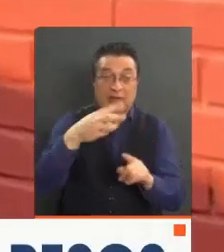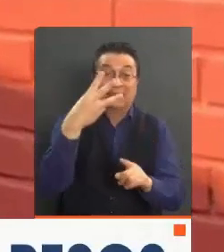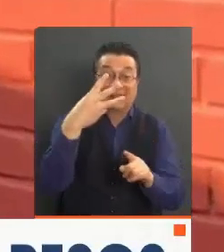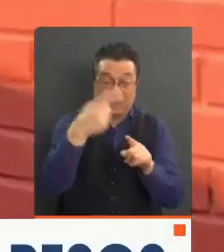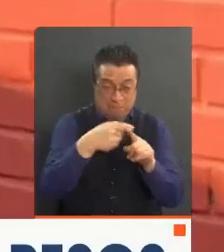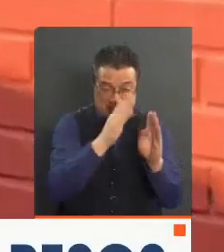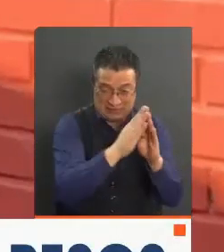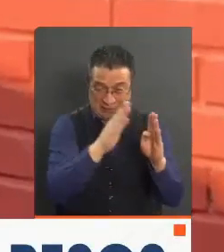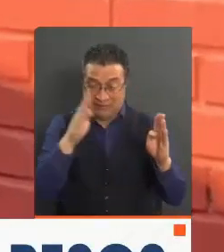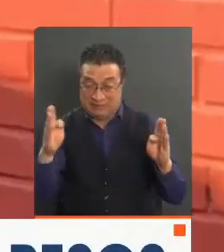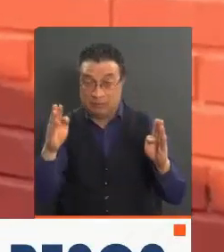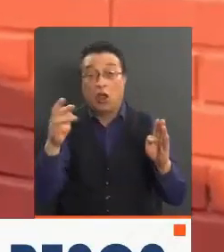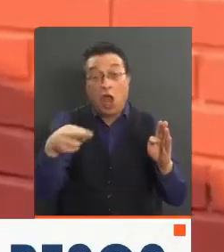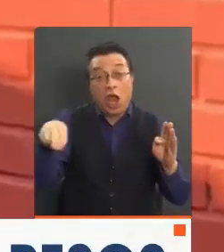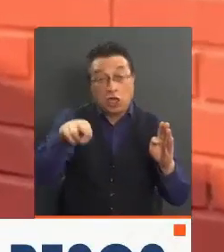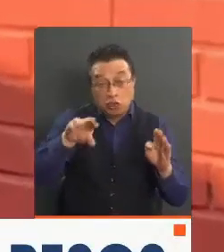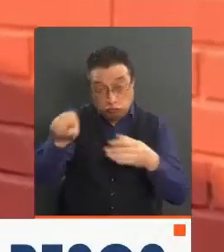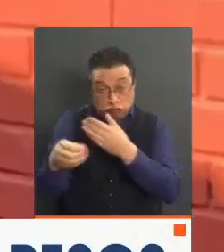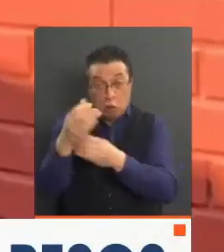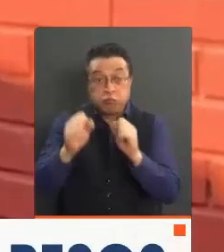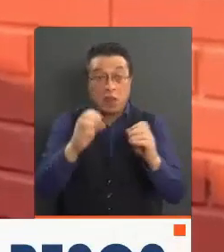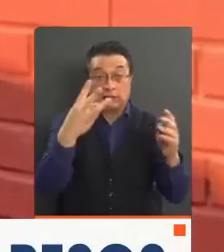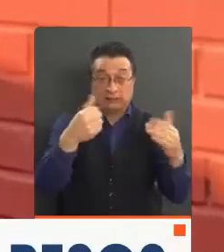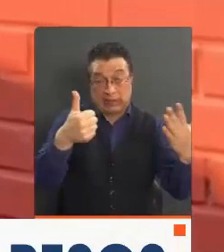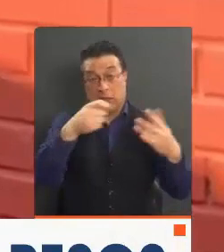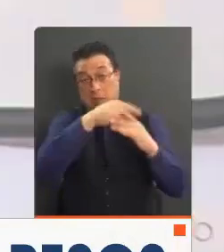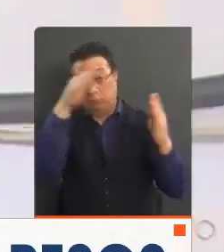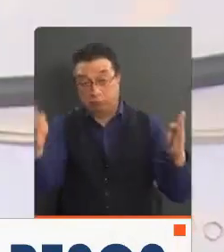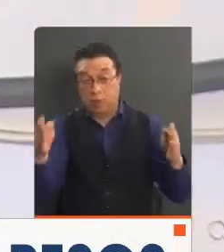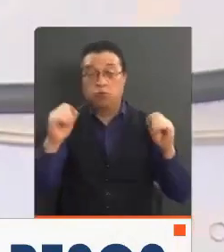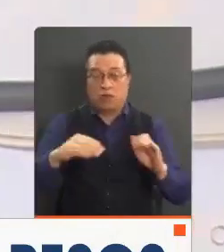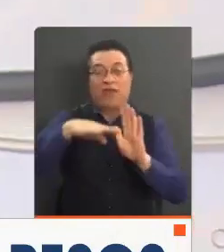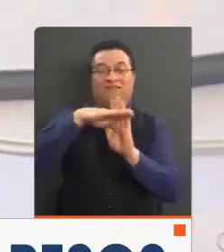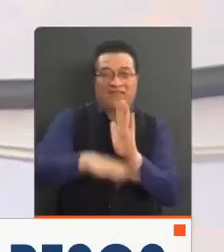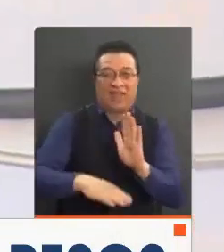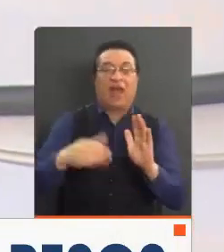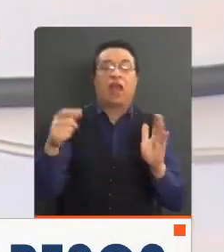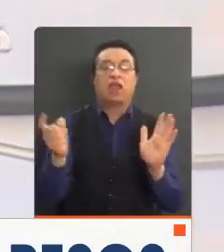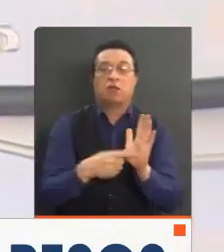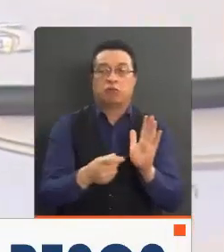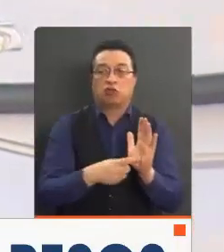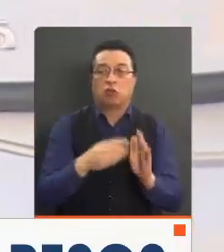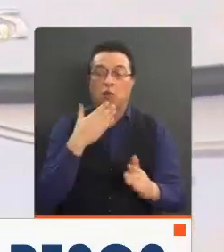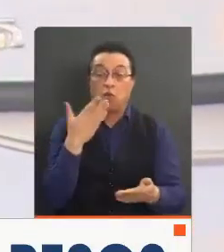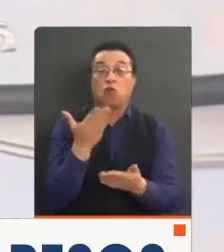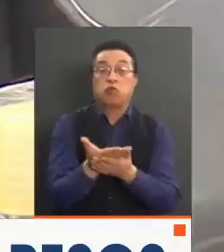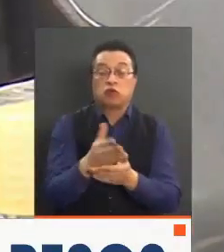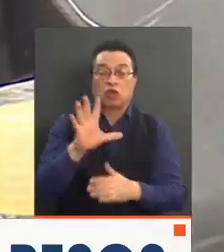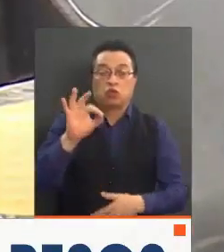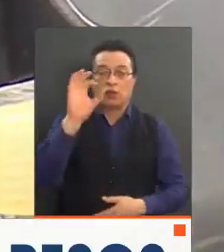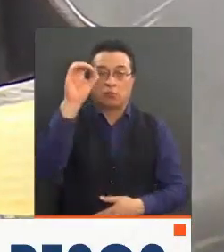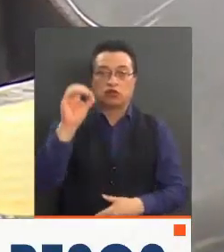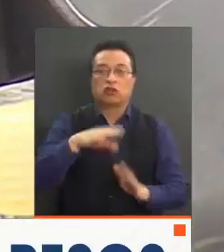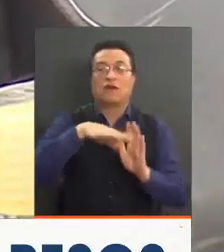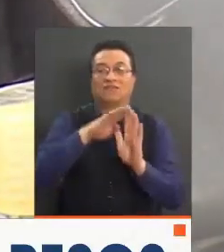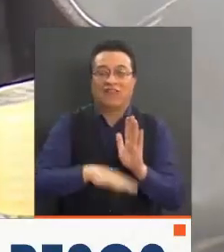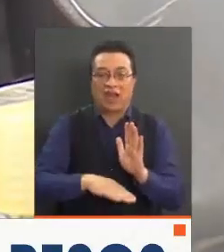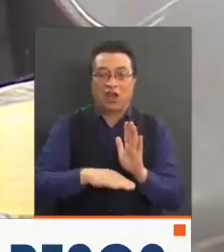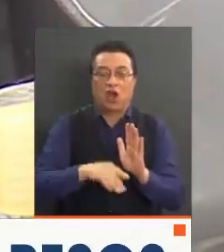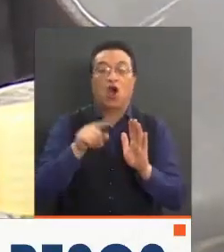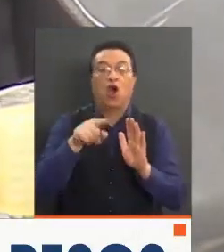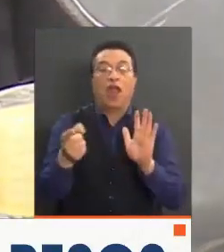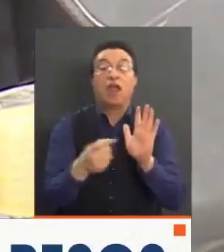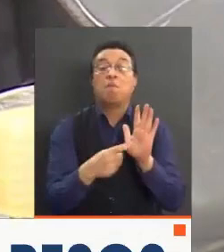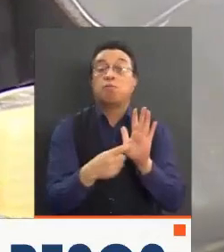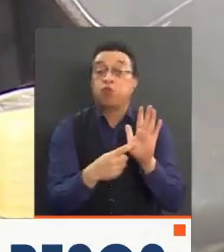y renovable por 3 meses más, se pueda bajar el impuesto. La propuesta es que se baje en un 50%, un proyecto más de los tantos que hay